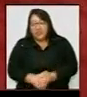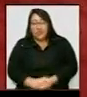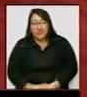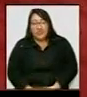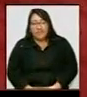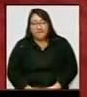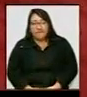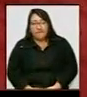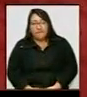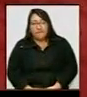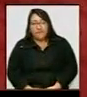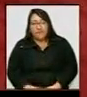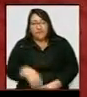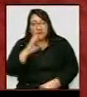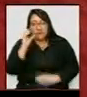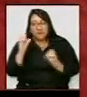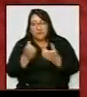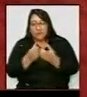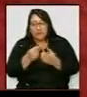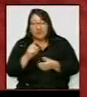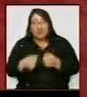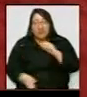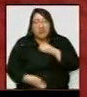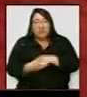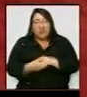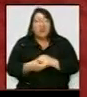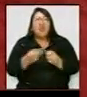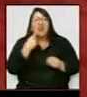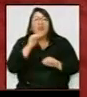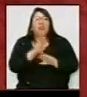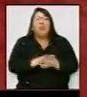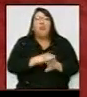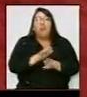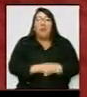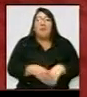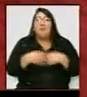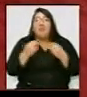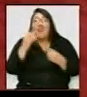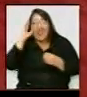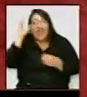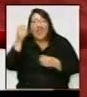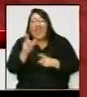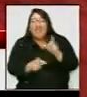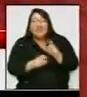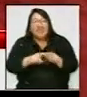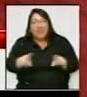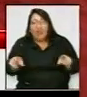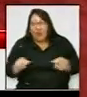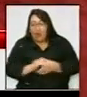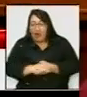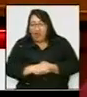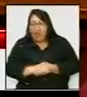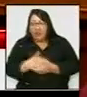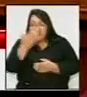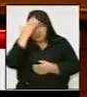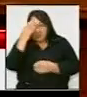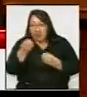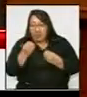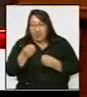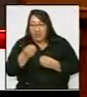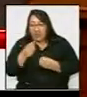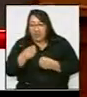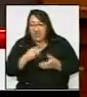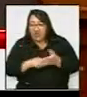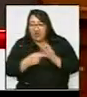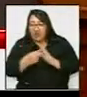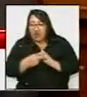la ciudadanía cree que en este Congreso hay un pacto de impunidad? Porque lo cree la ciudadanía, señores. ¿Saben por qué? Porque